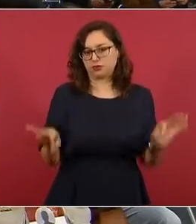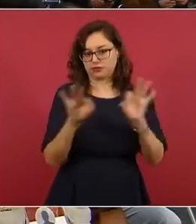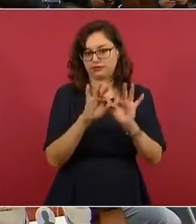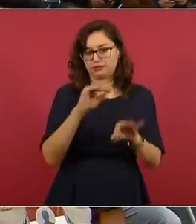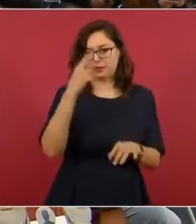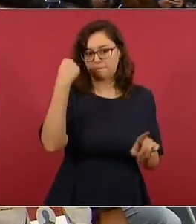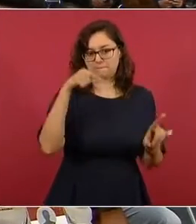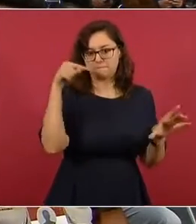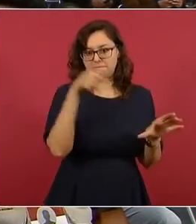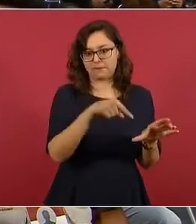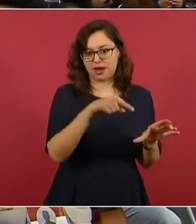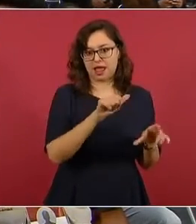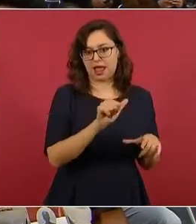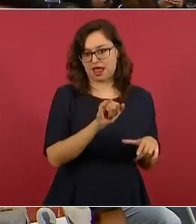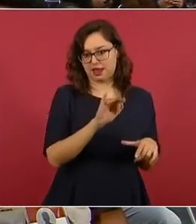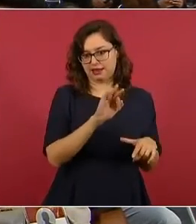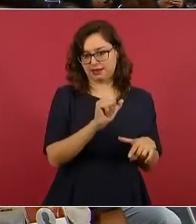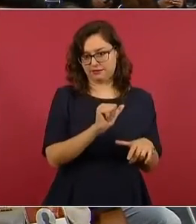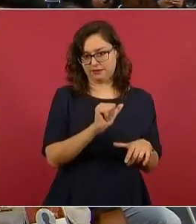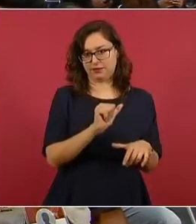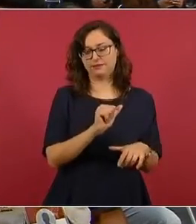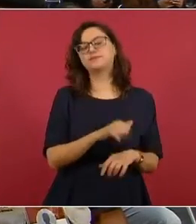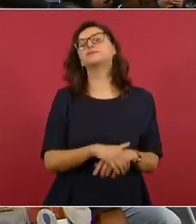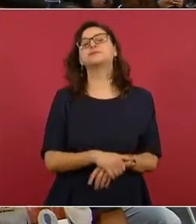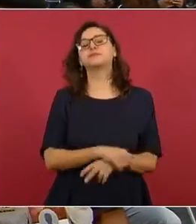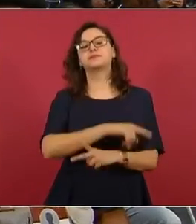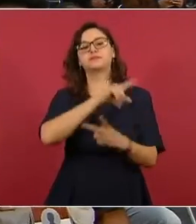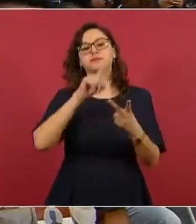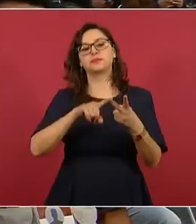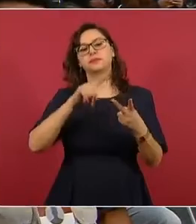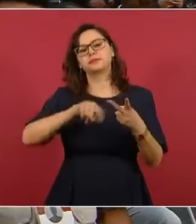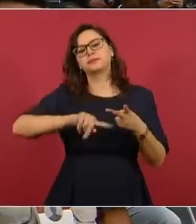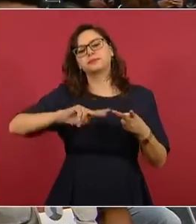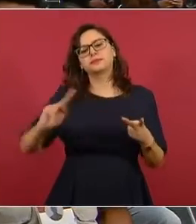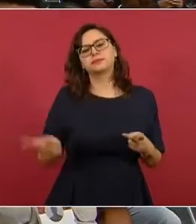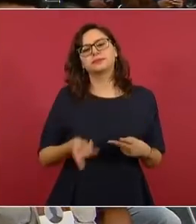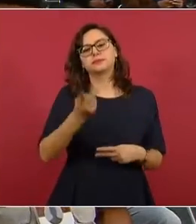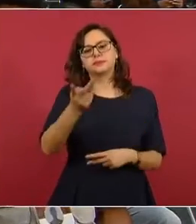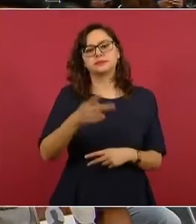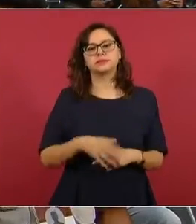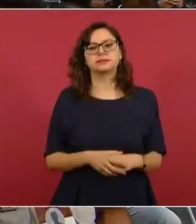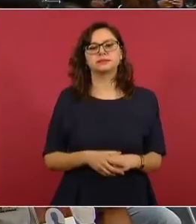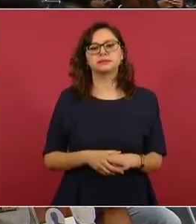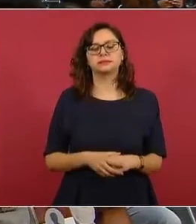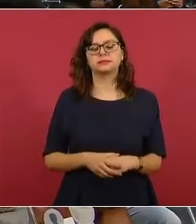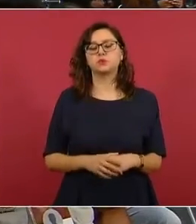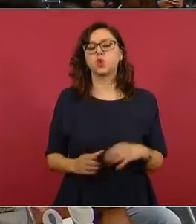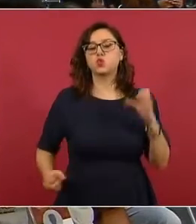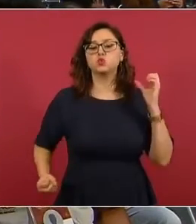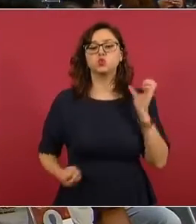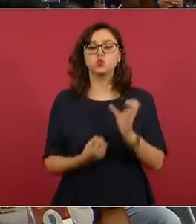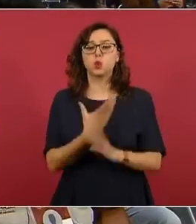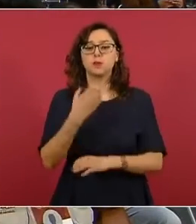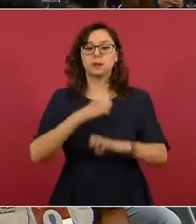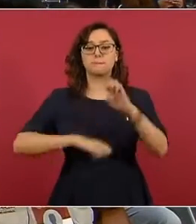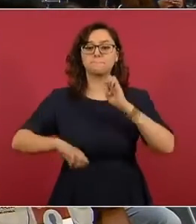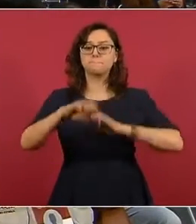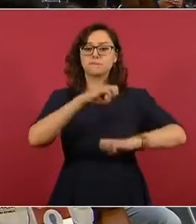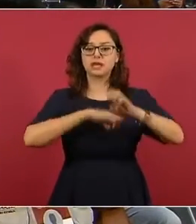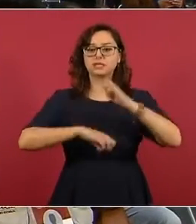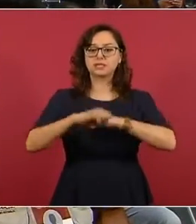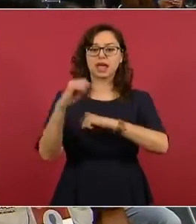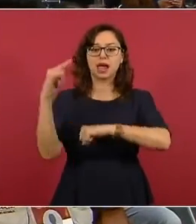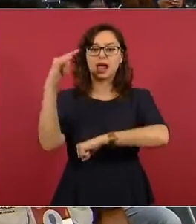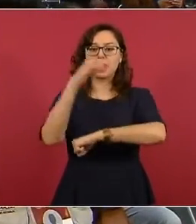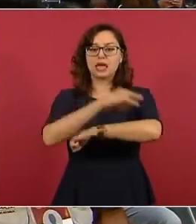una empresa, una línea aérea nueva que se llama Araela, de José Luis Garza,